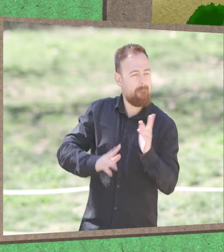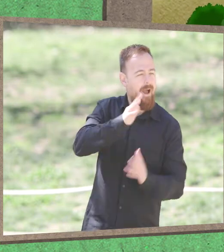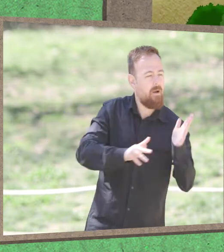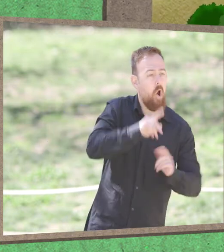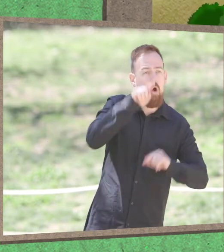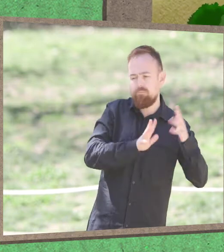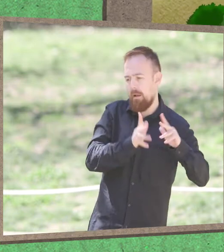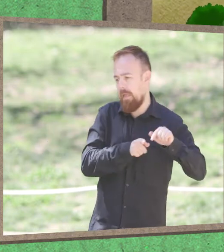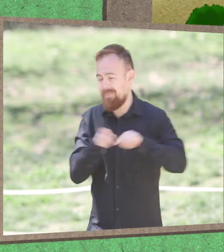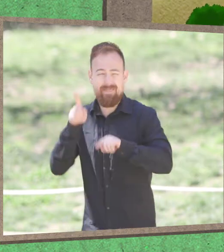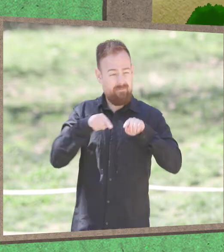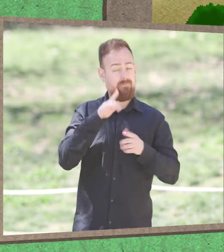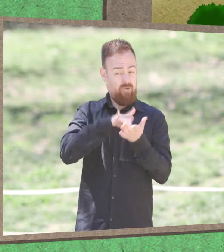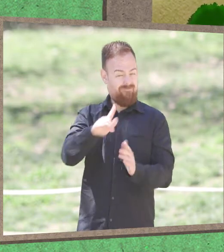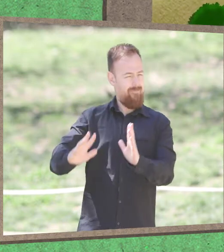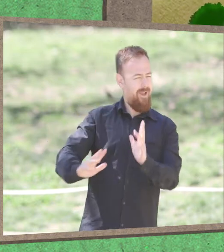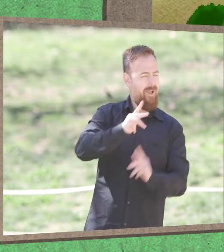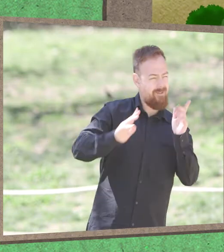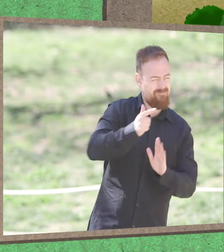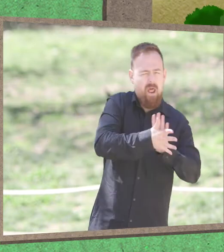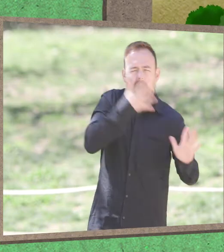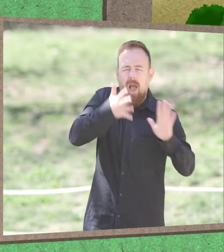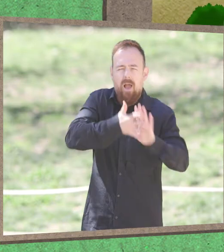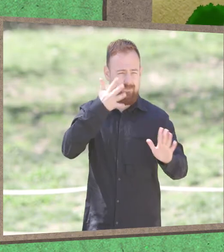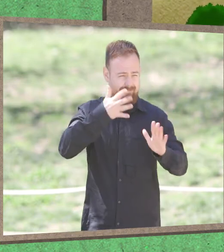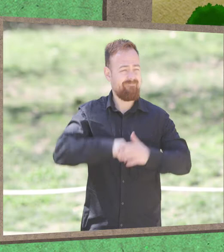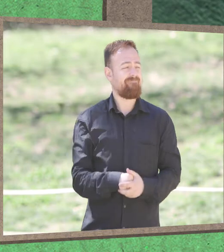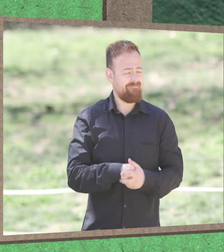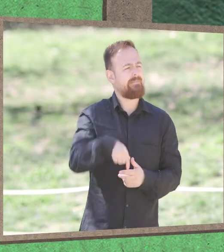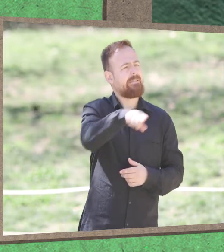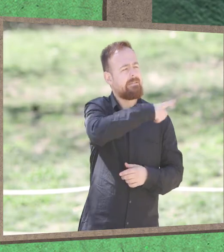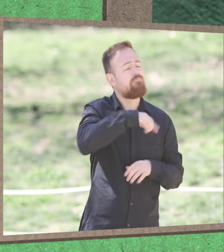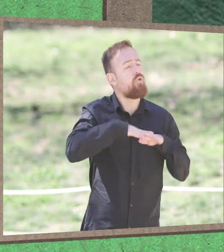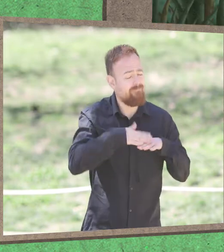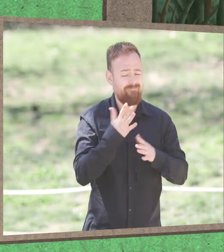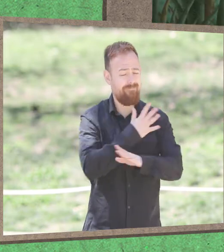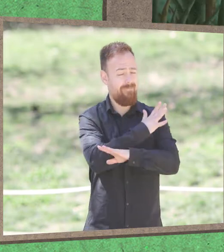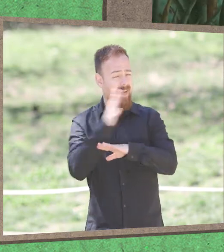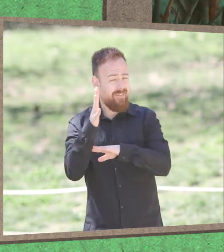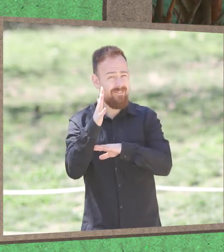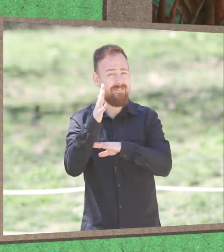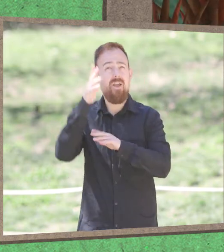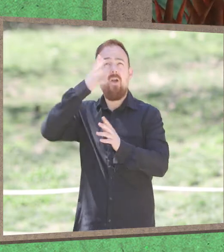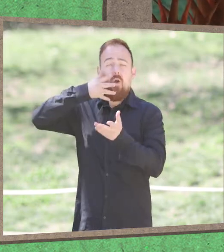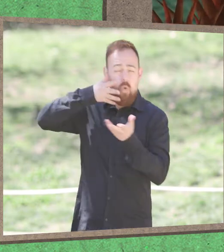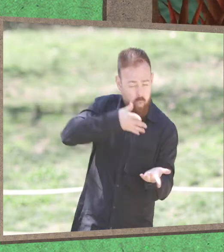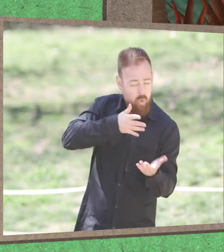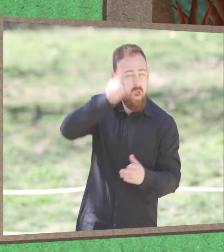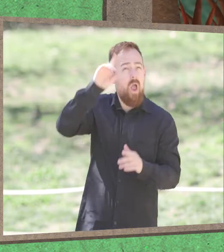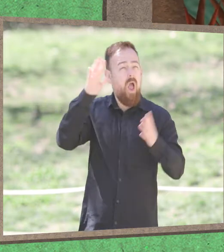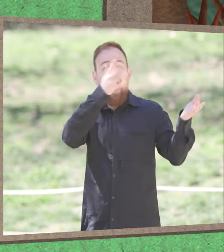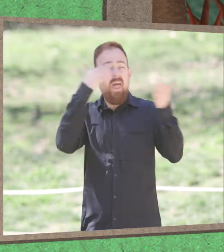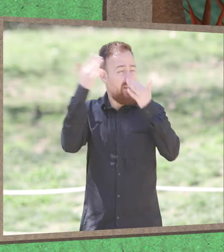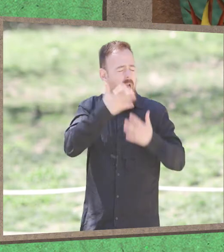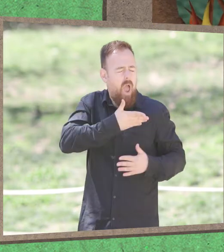Van más rápido cuando siguen la dirección del viento y van cuesta arriba, porque el aire caliente que desprende el incendio va calentando